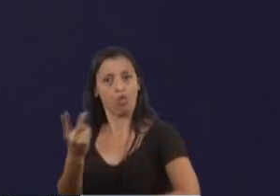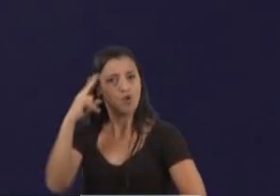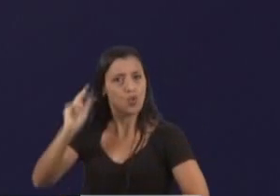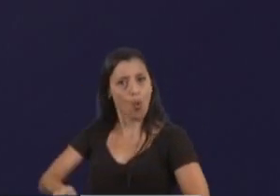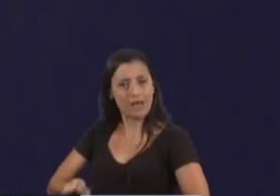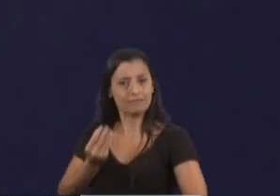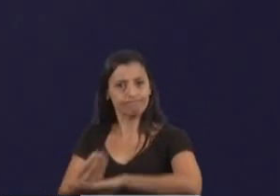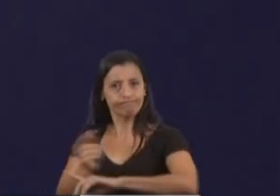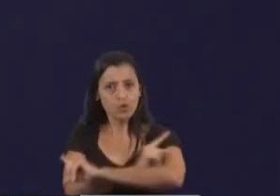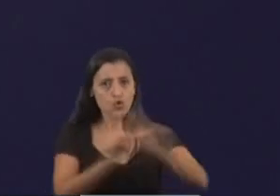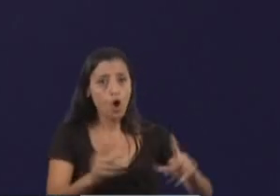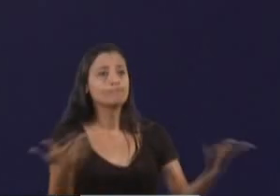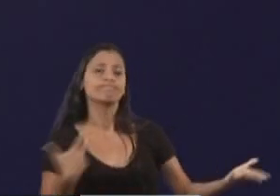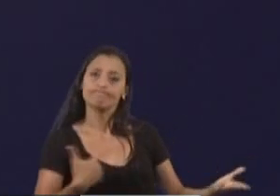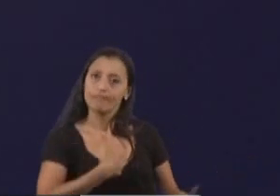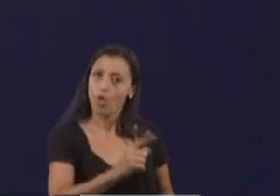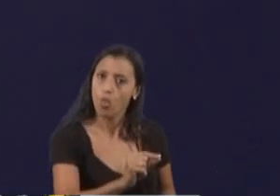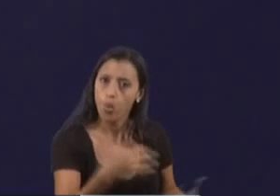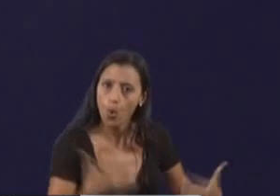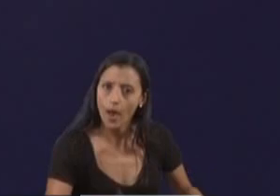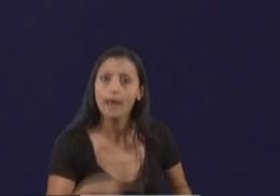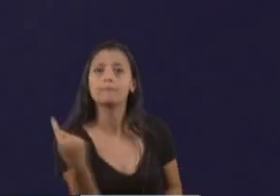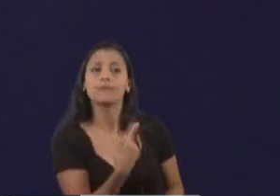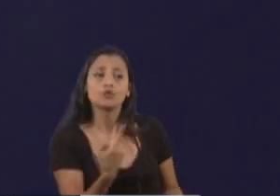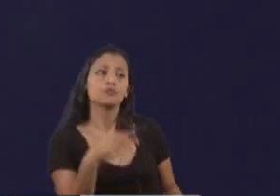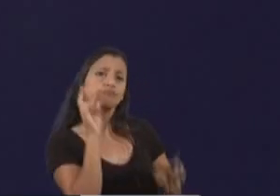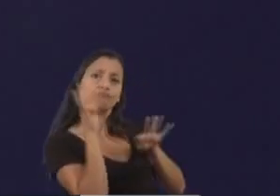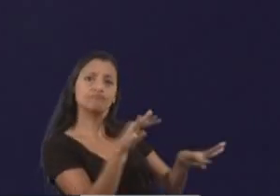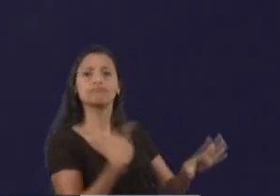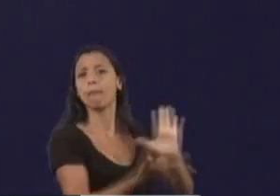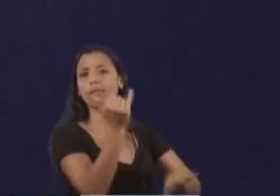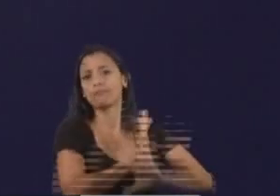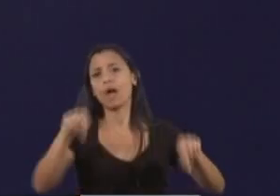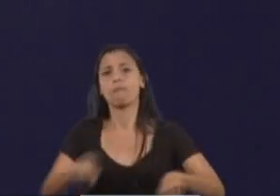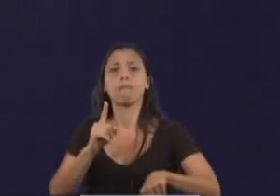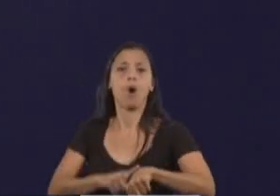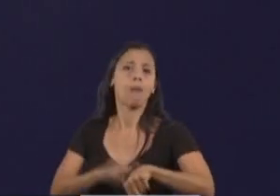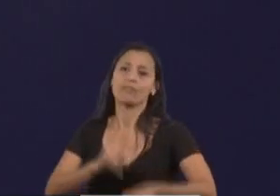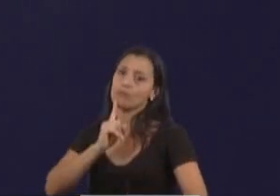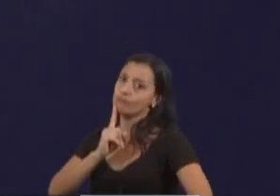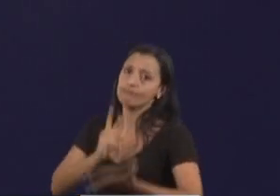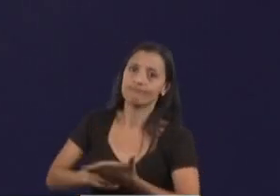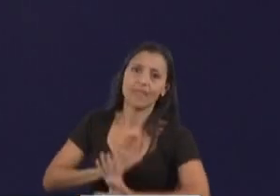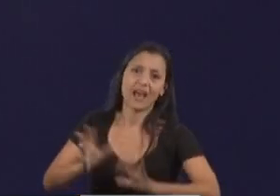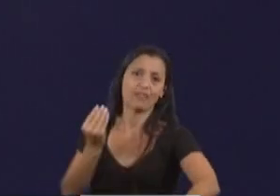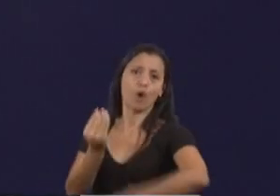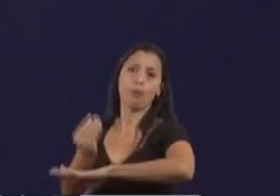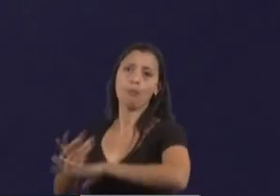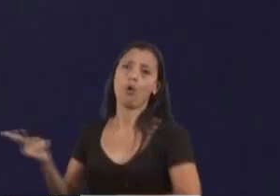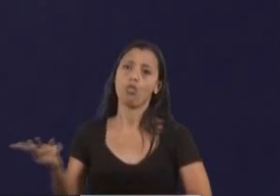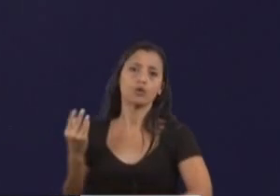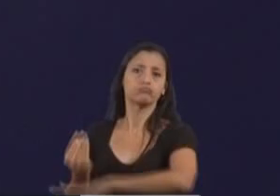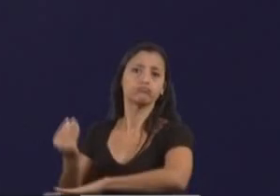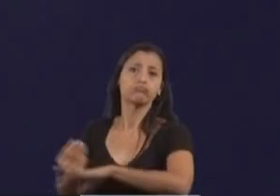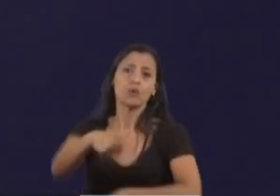pliegos, lo cual nos apena mucho y entendemos que efectivamente era el momento de nombrarlos en comisión, como ustedes bien saben, en